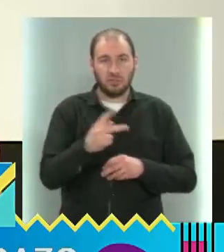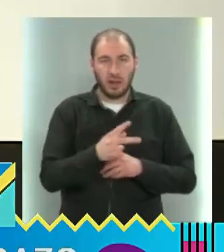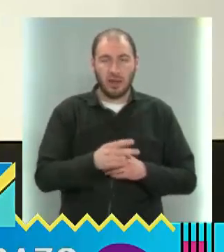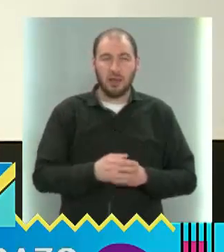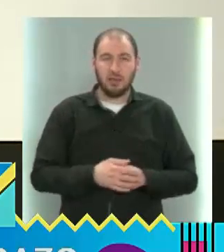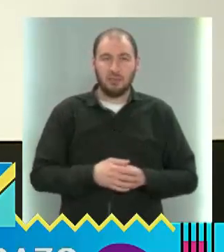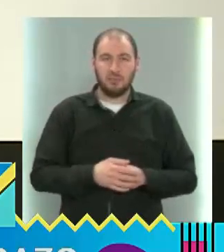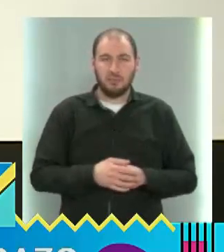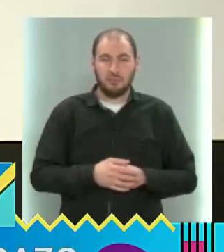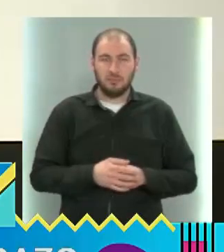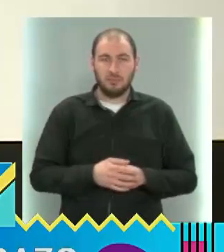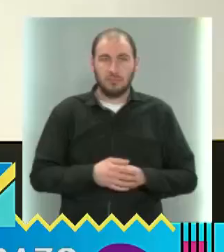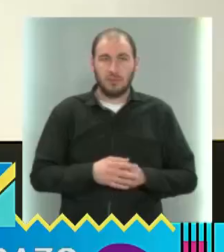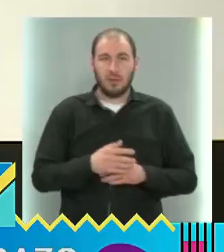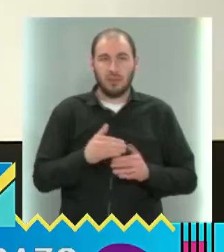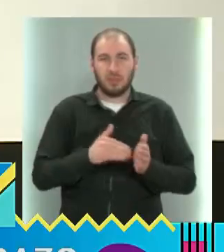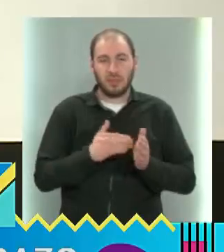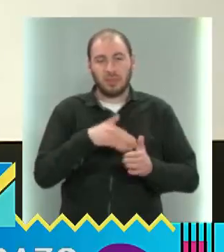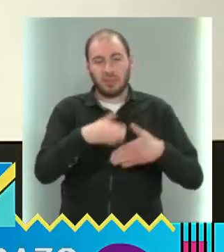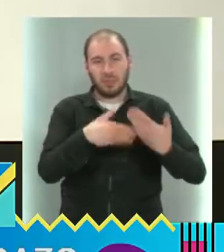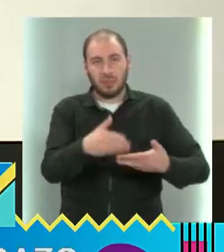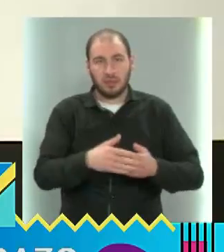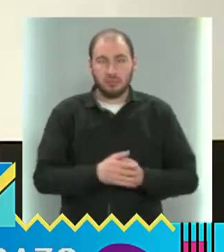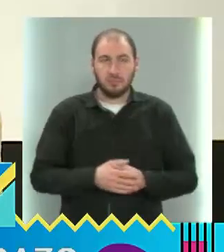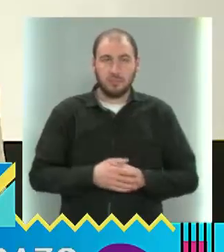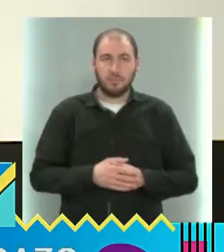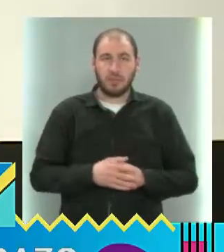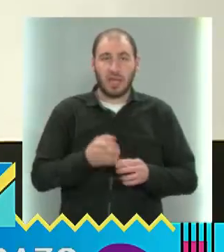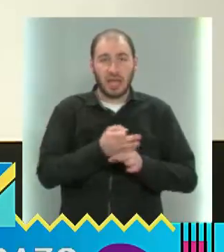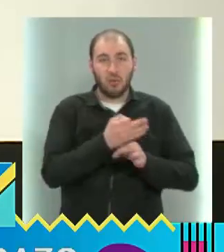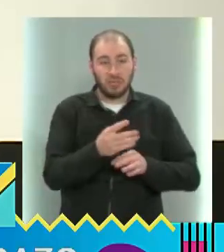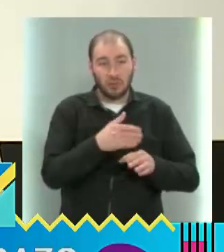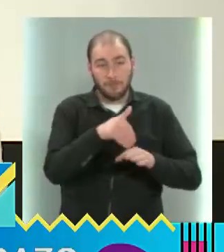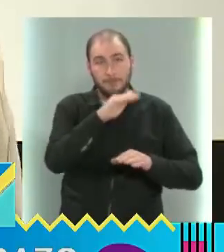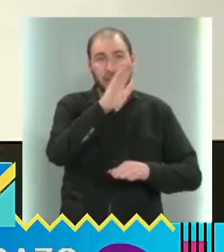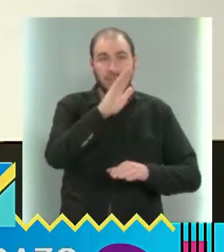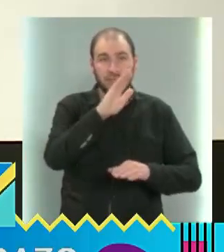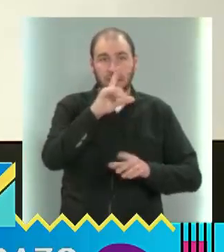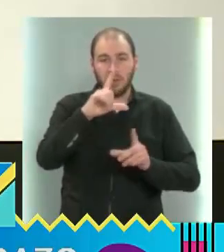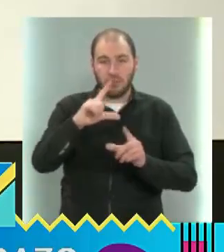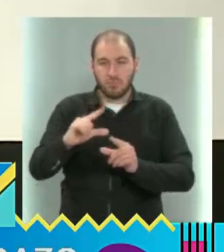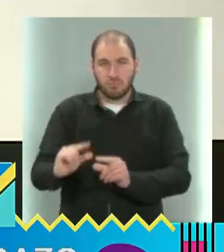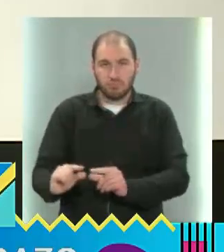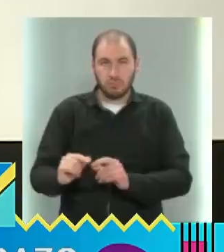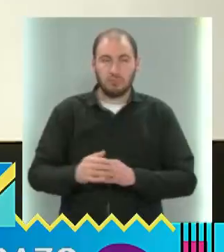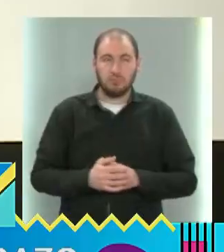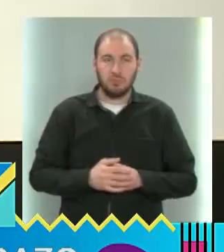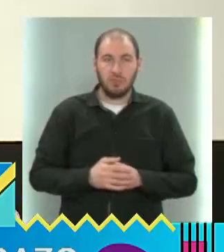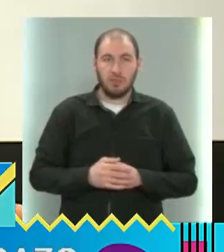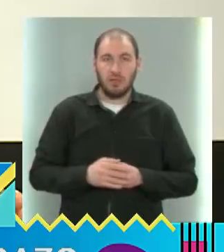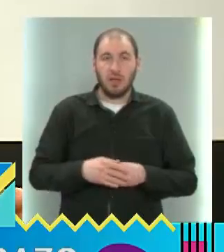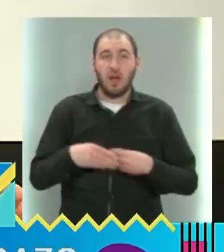como a medida, digamos, que se daba mayor educación, disminuían